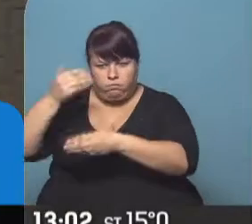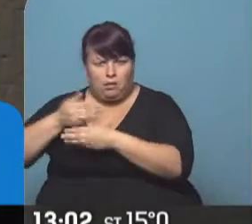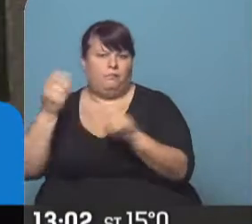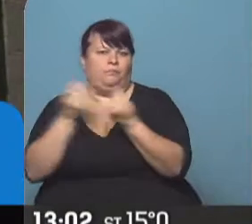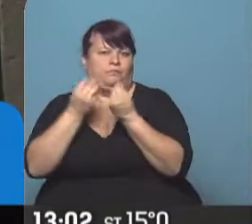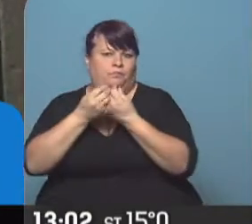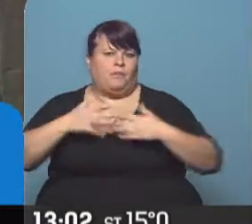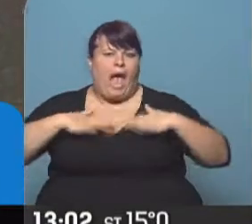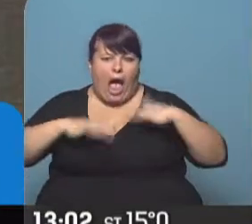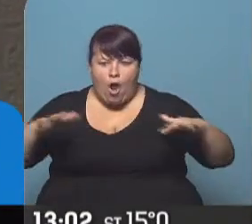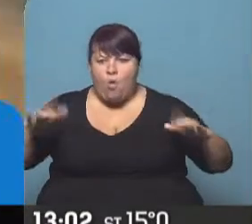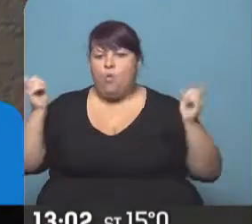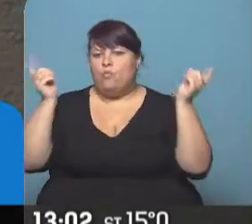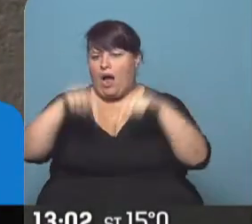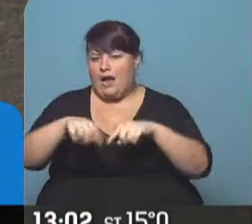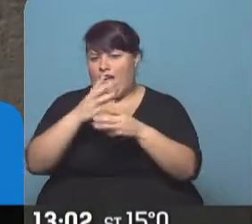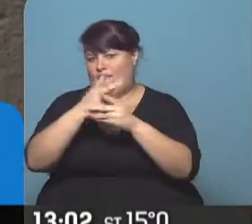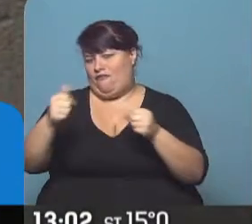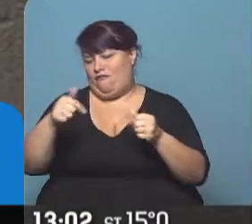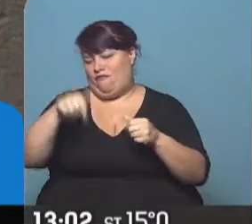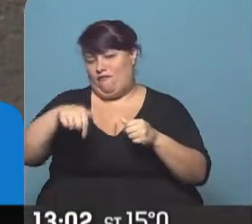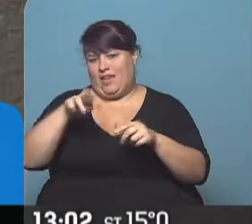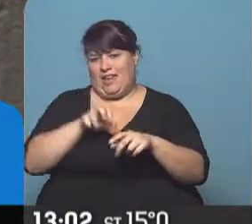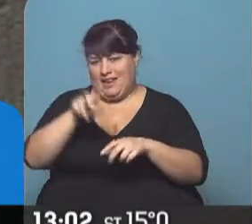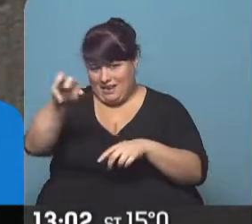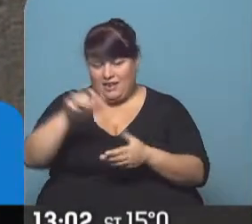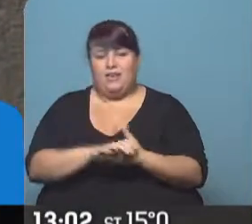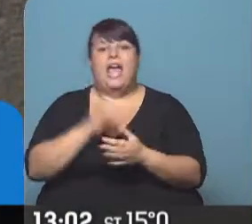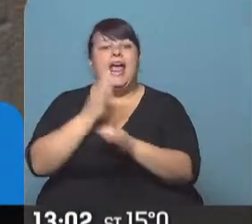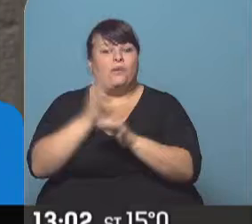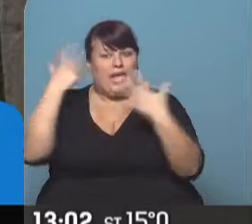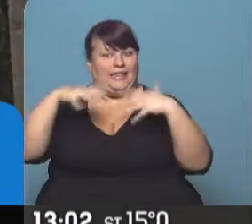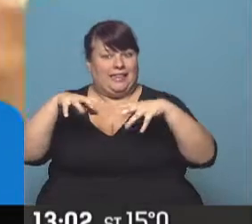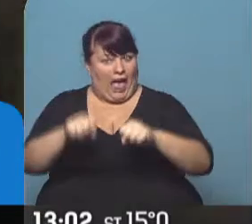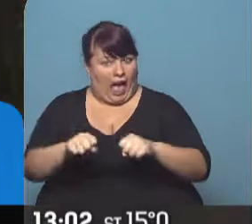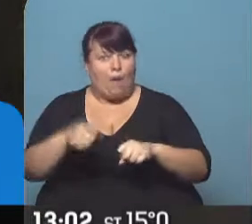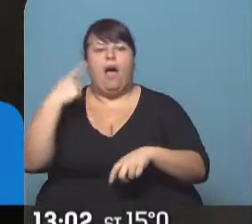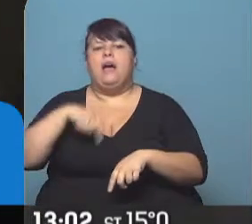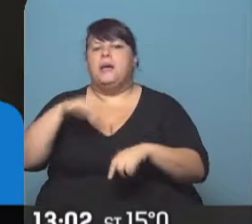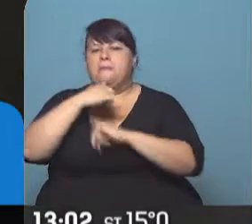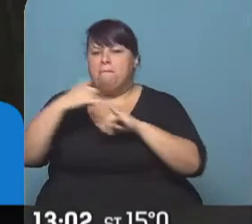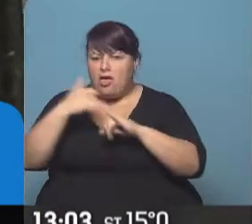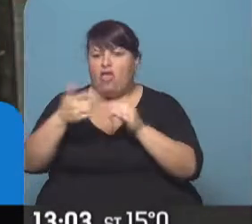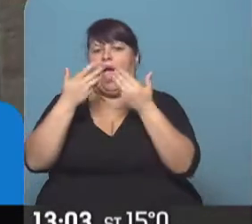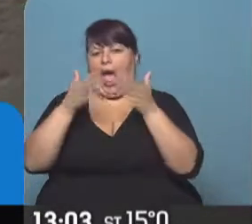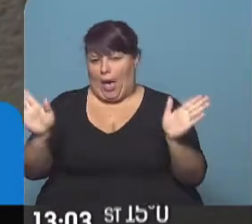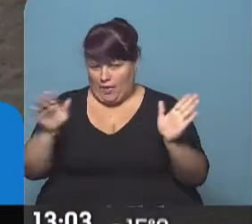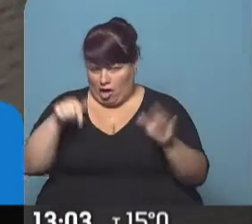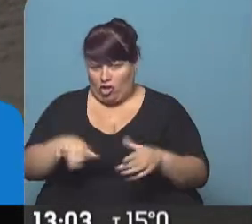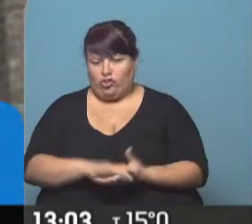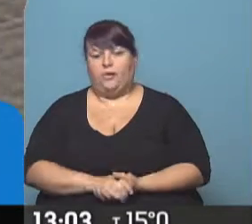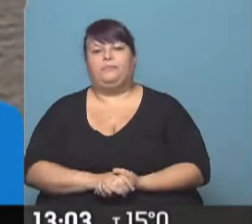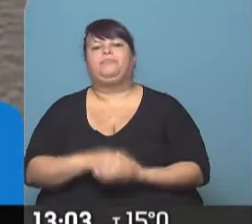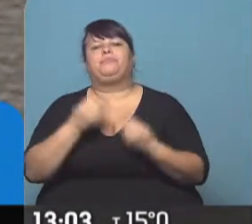cantidad del alumnado estar aquí saliendo desde estas escalinatas escuela que estaba tomada y que a partir de las horas del mediodía ya comienza a abrir sus puertas